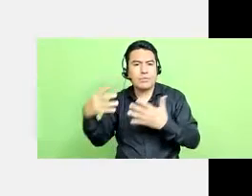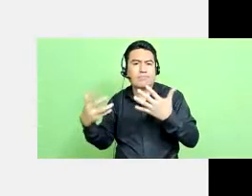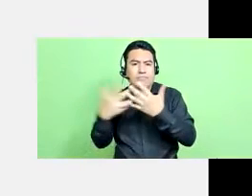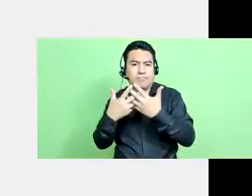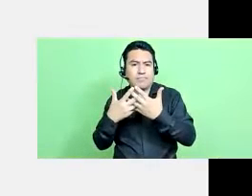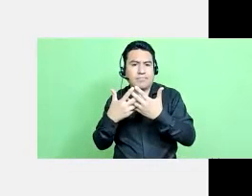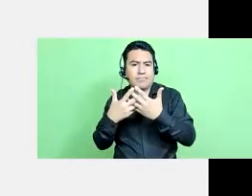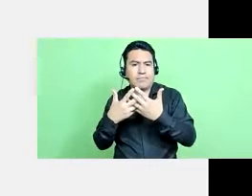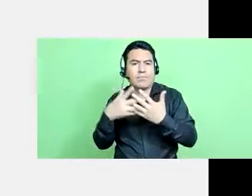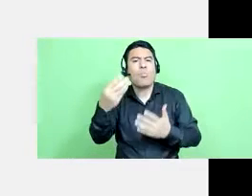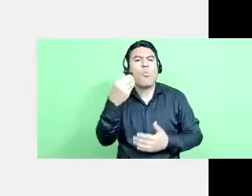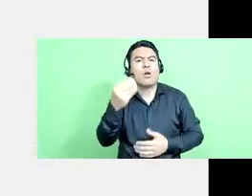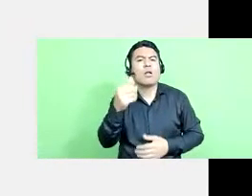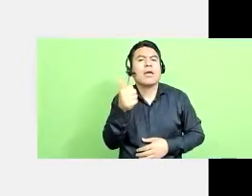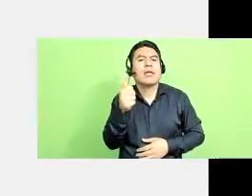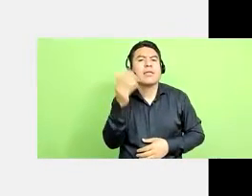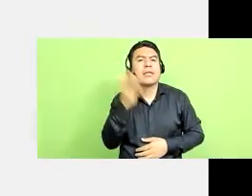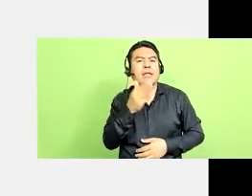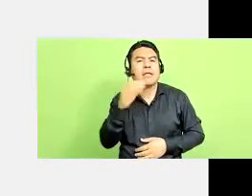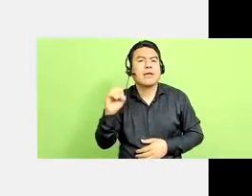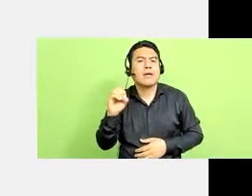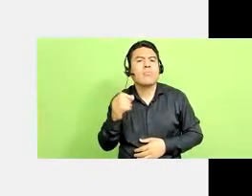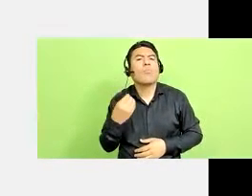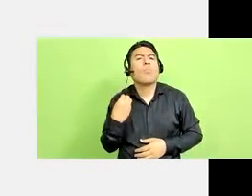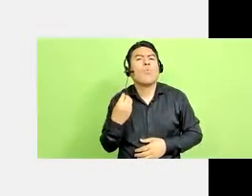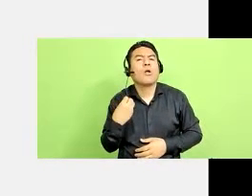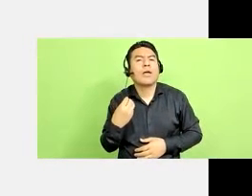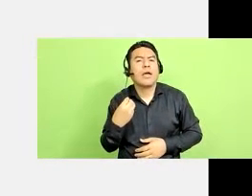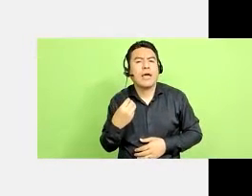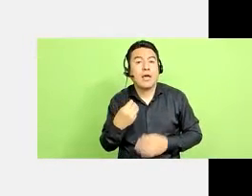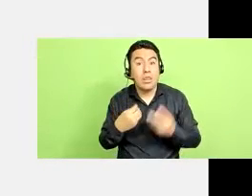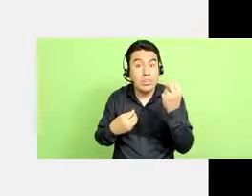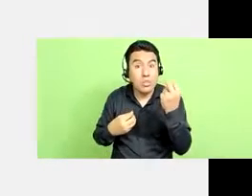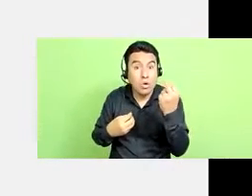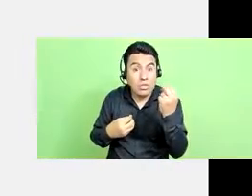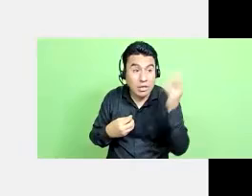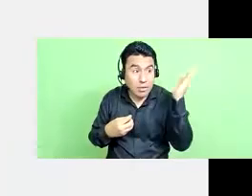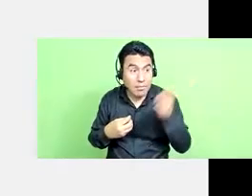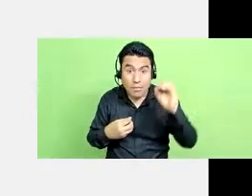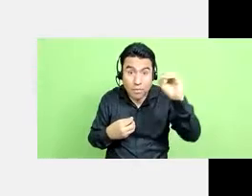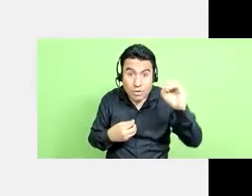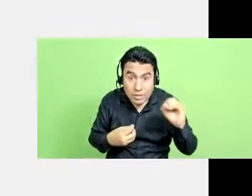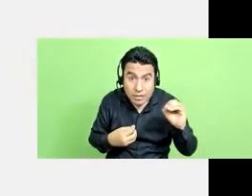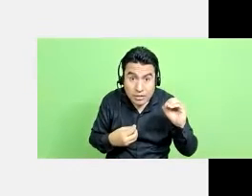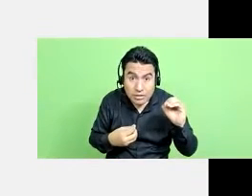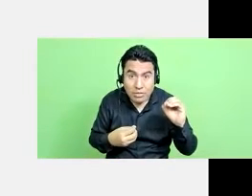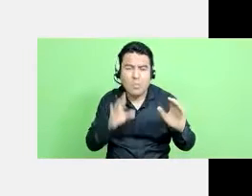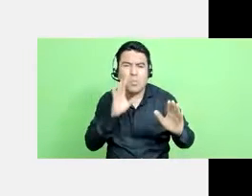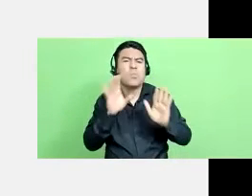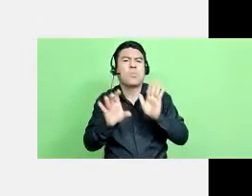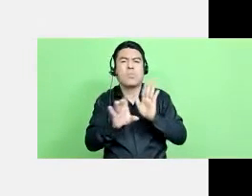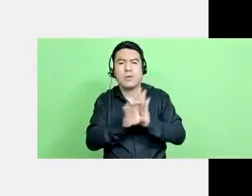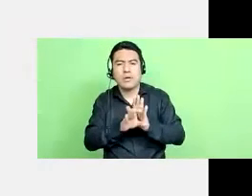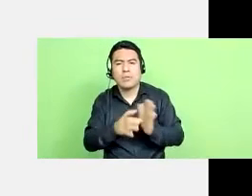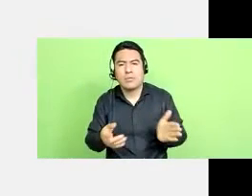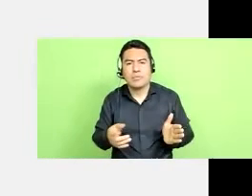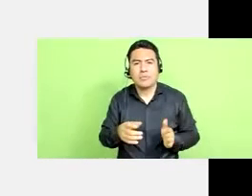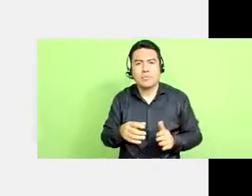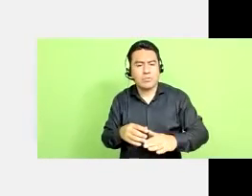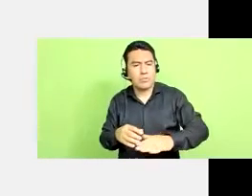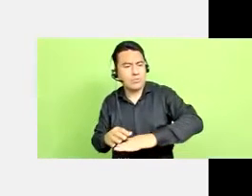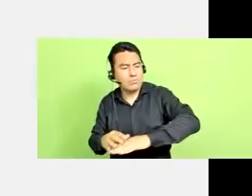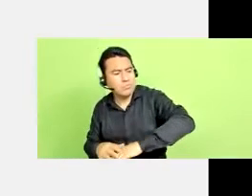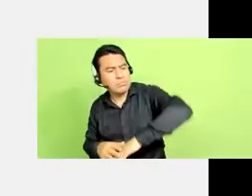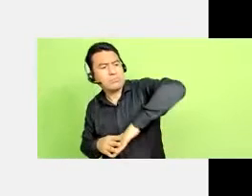porque el 10% porque al 12% por ejemplo yo tengo un un desnivel de 15